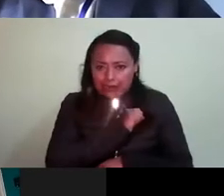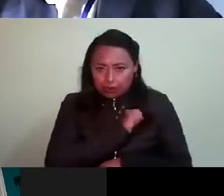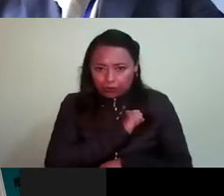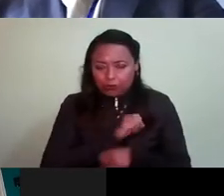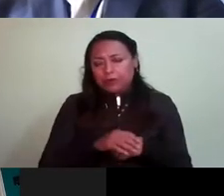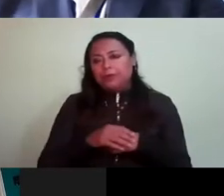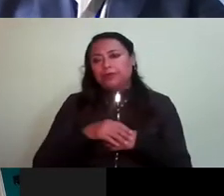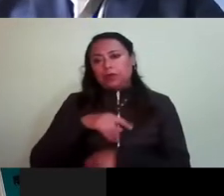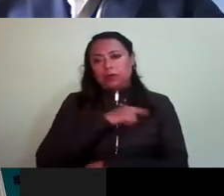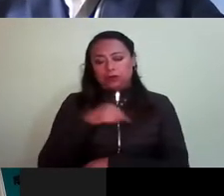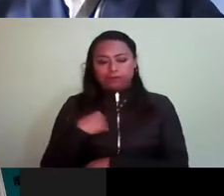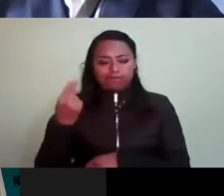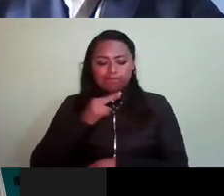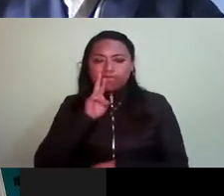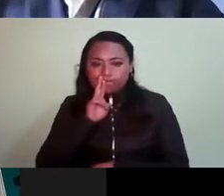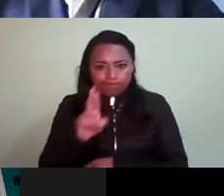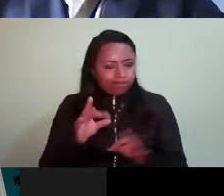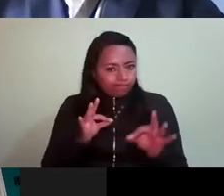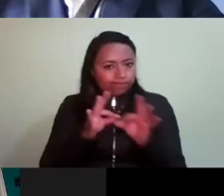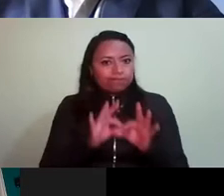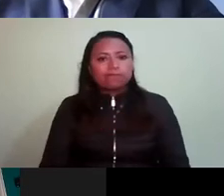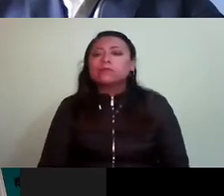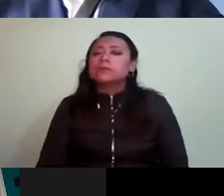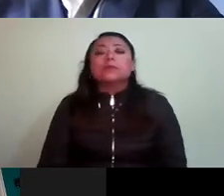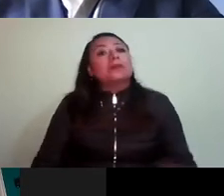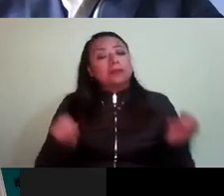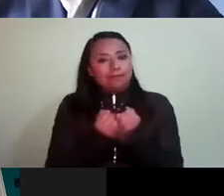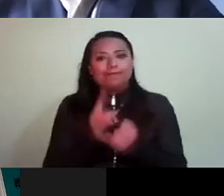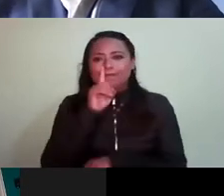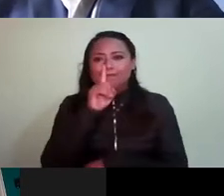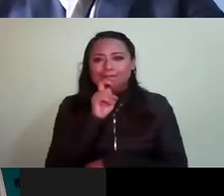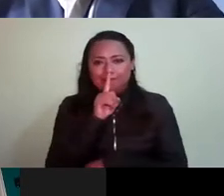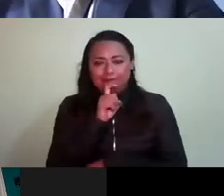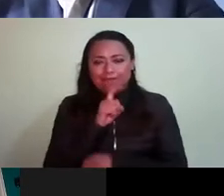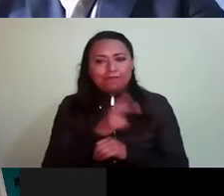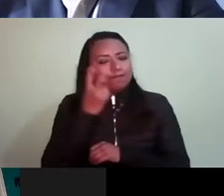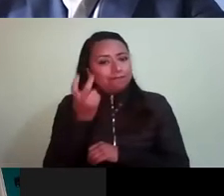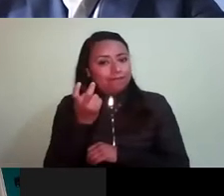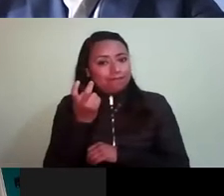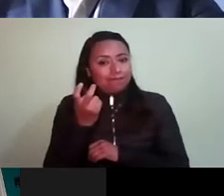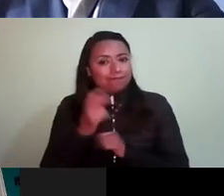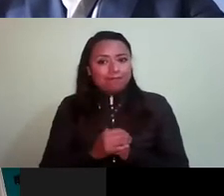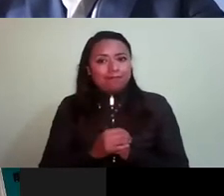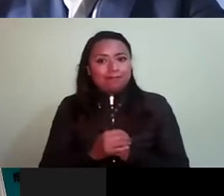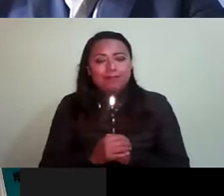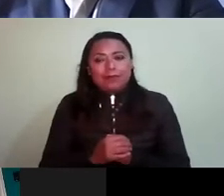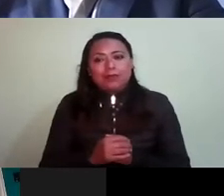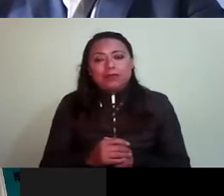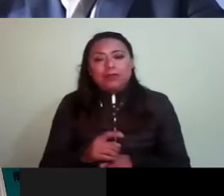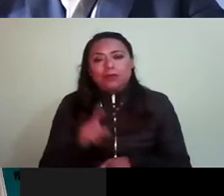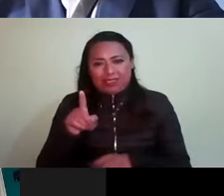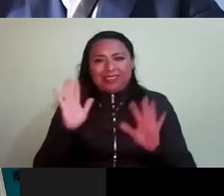que tenemos que resolver de una manera cabal. Y desde luego el agua, Y bueno, pues este es, esto usted ya nos hablaba de las